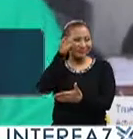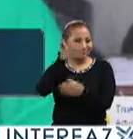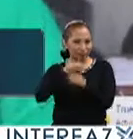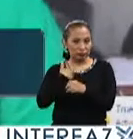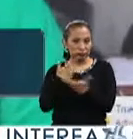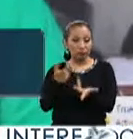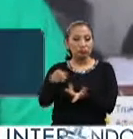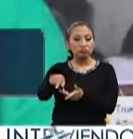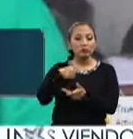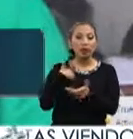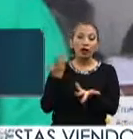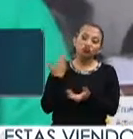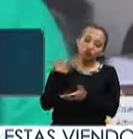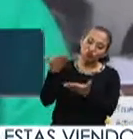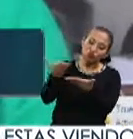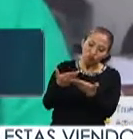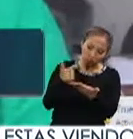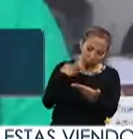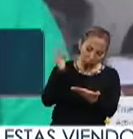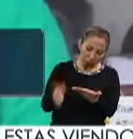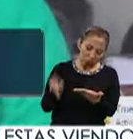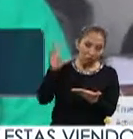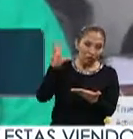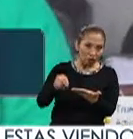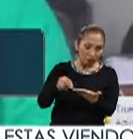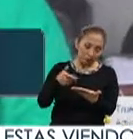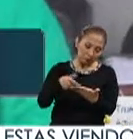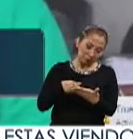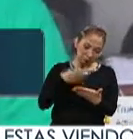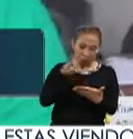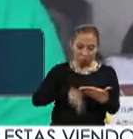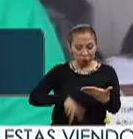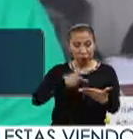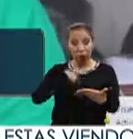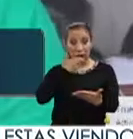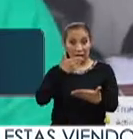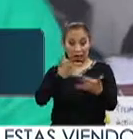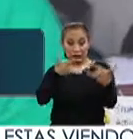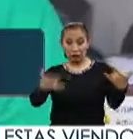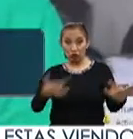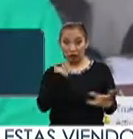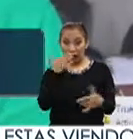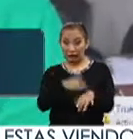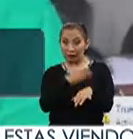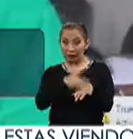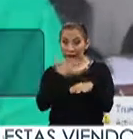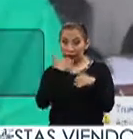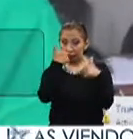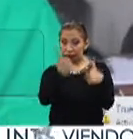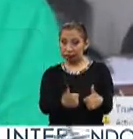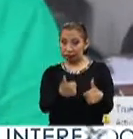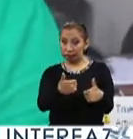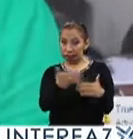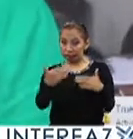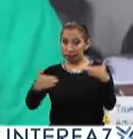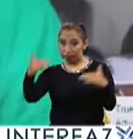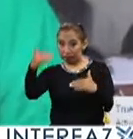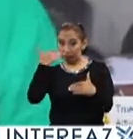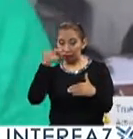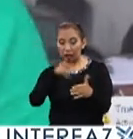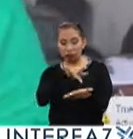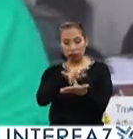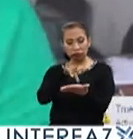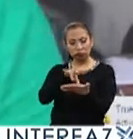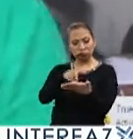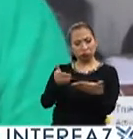normal tenía que aprobar esa solicitud. Pues tenías que tener un buen historial académico que